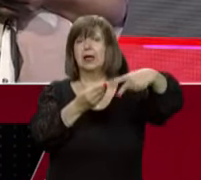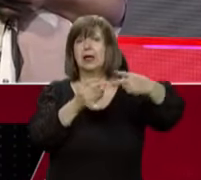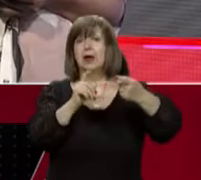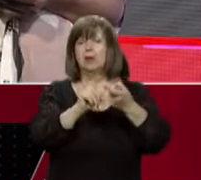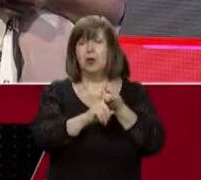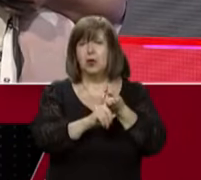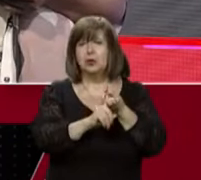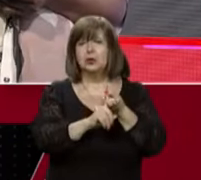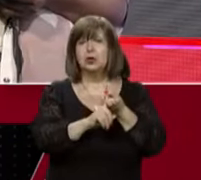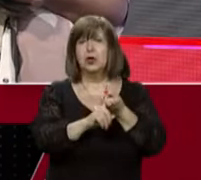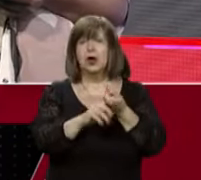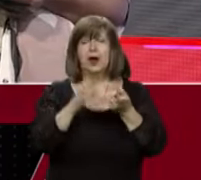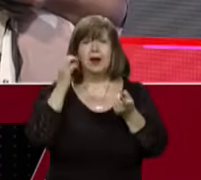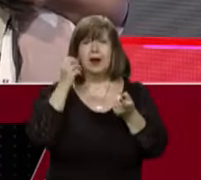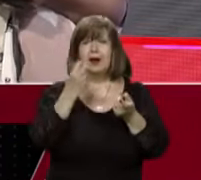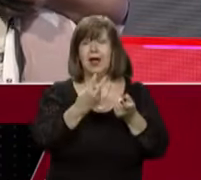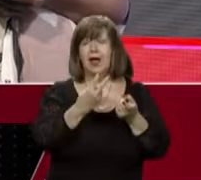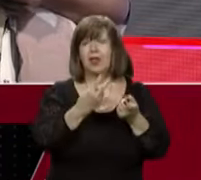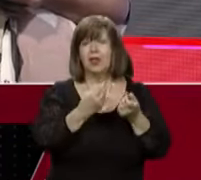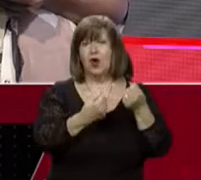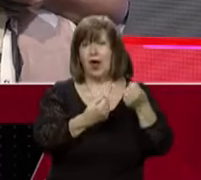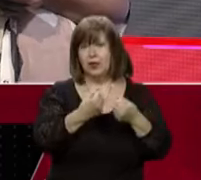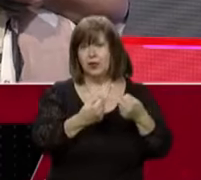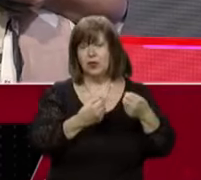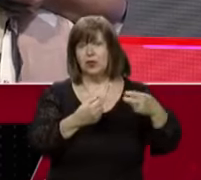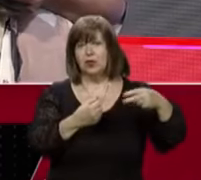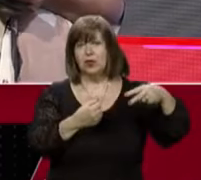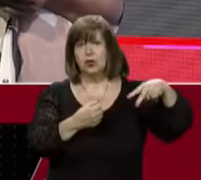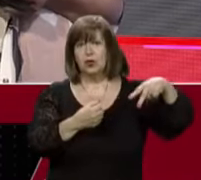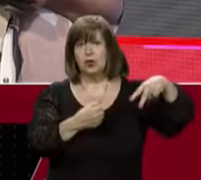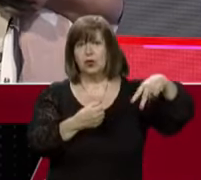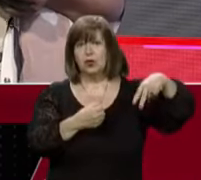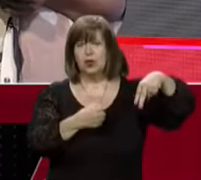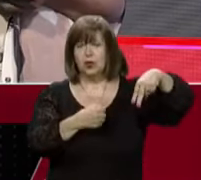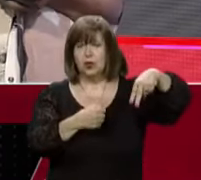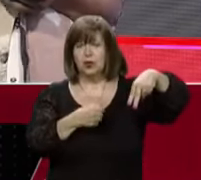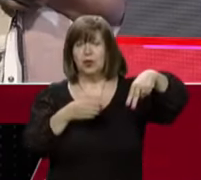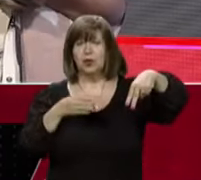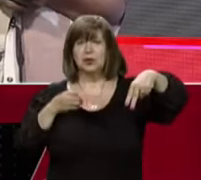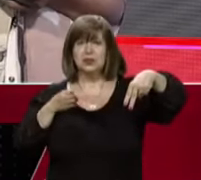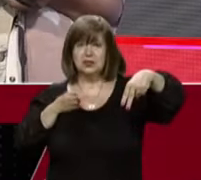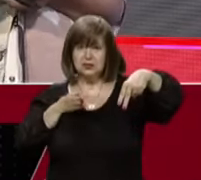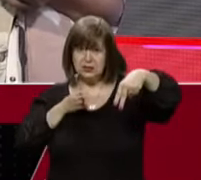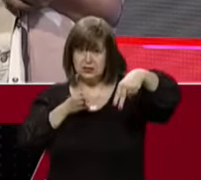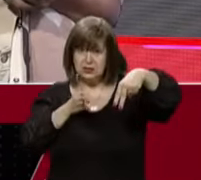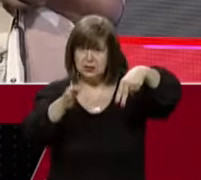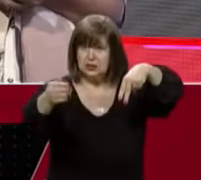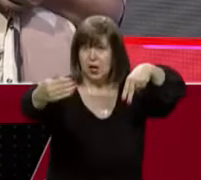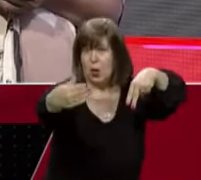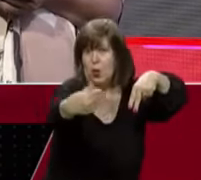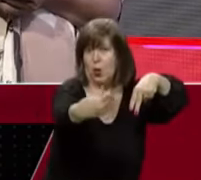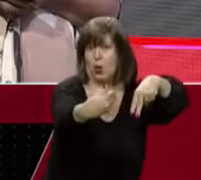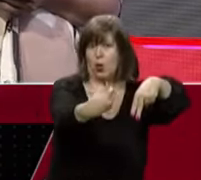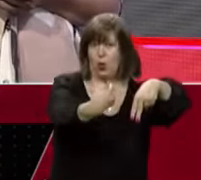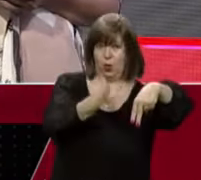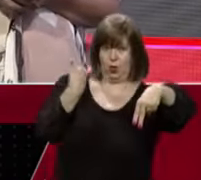un nene de 2 años, le impacta, la atropella, terminaba, se va y vuelve, pero vuelve, digamos, ahí